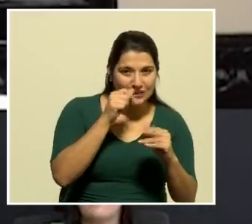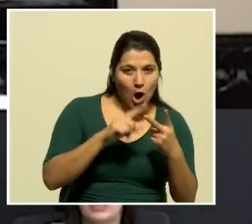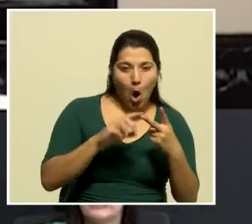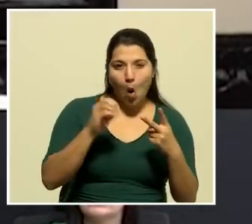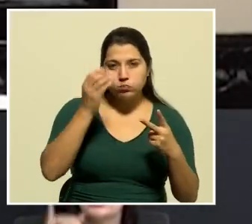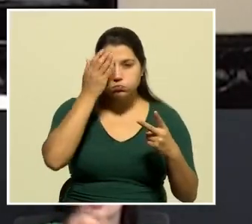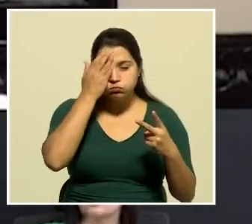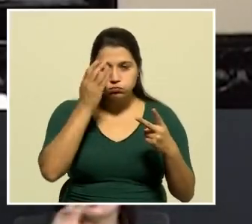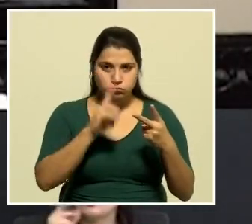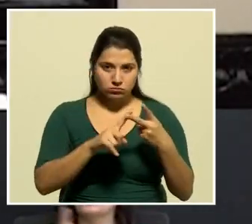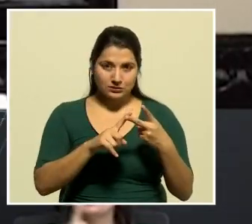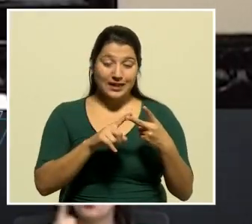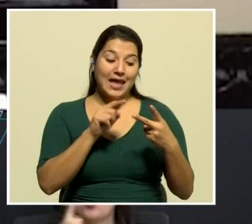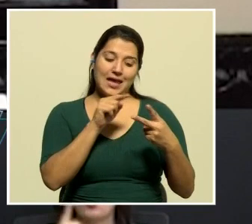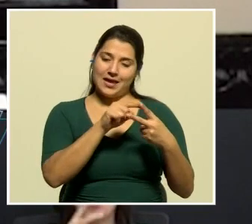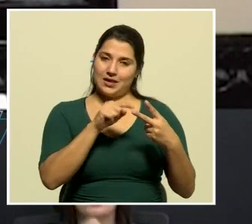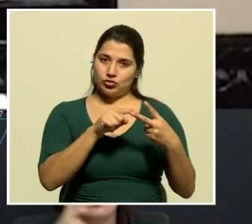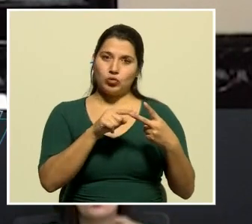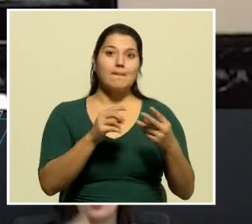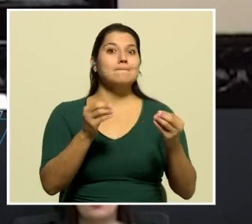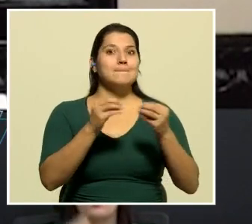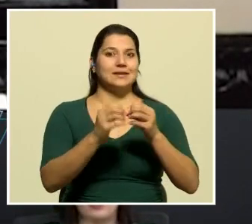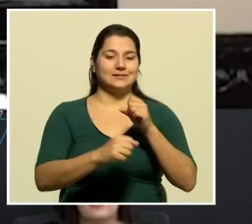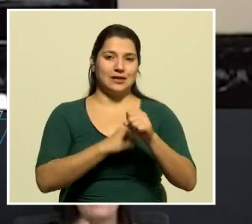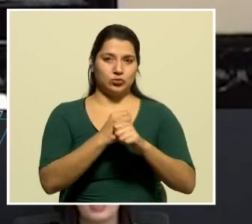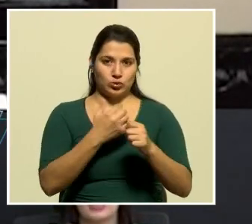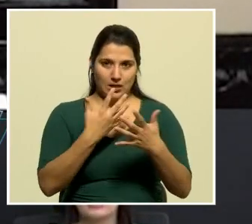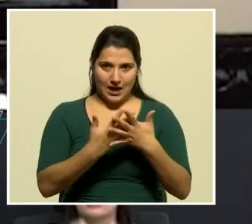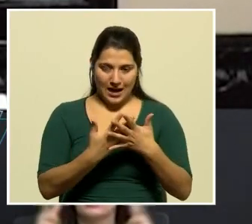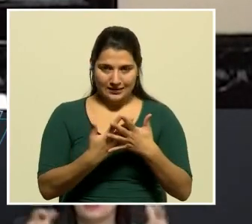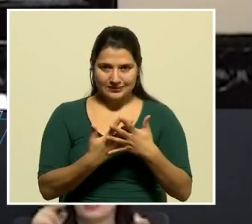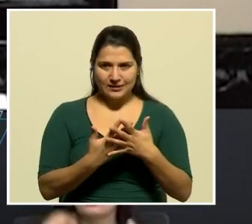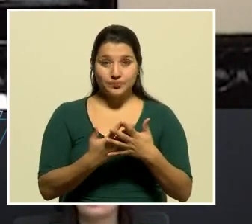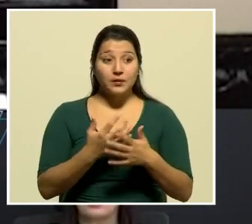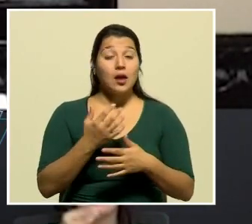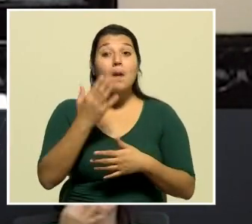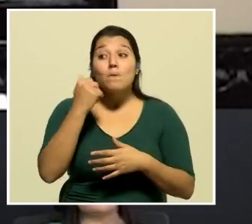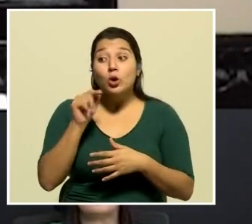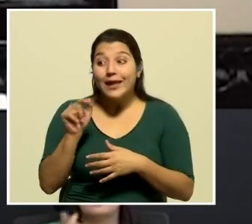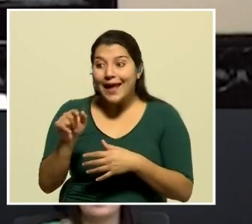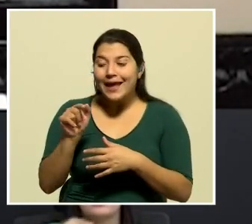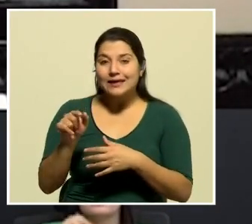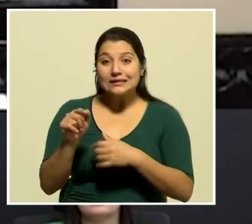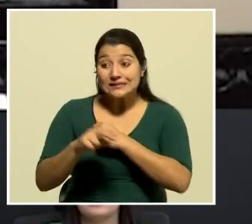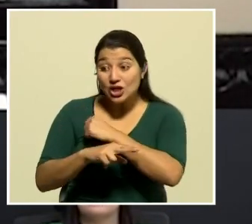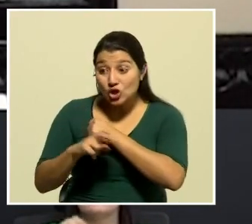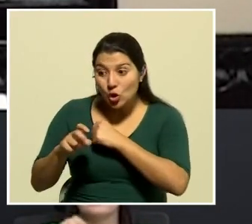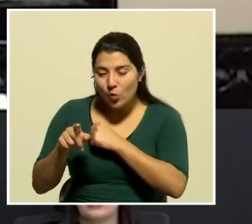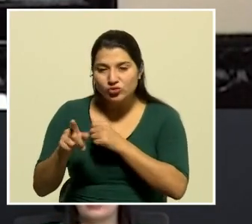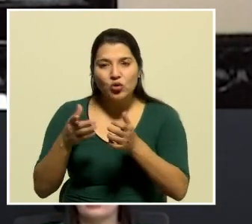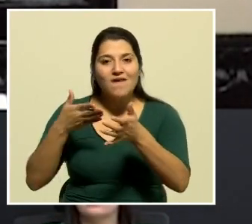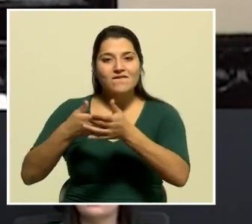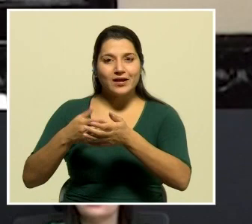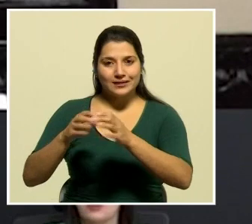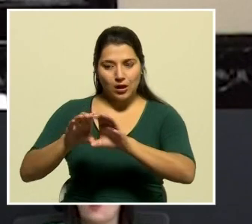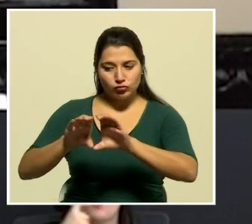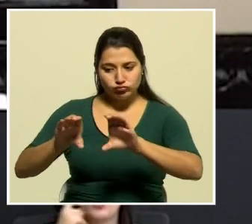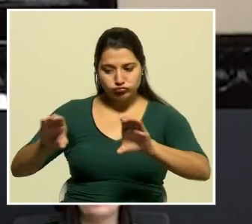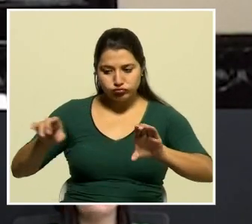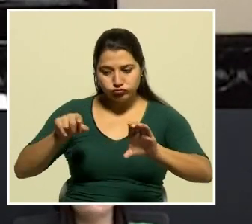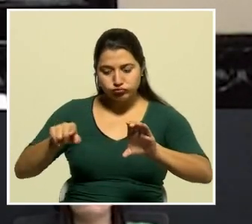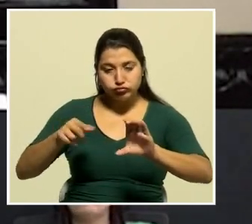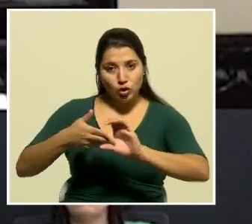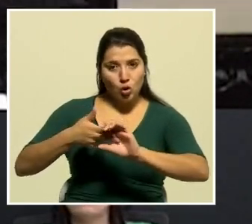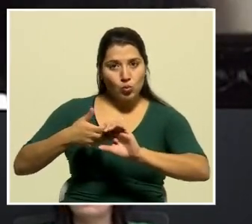genera un problema gravísimo a las finanzas del Estado, pues están haciendo un desfalco de este combustible, sino que pone en riesgo a